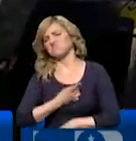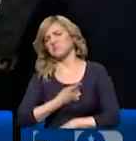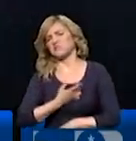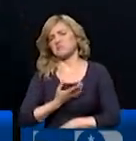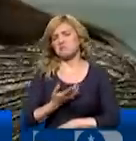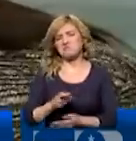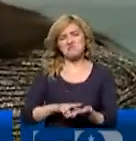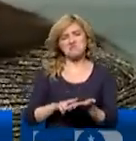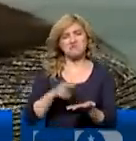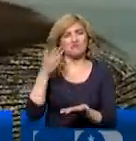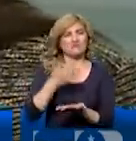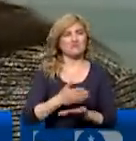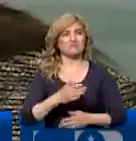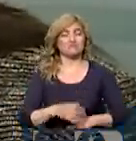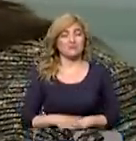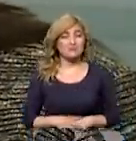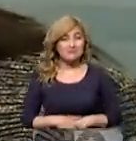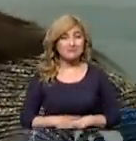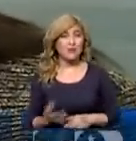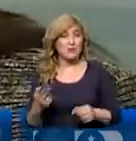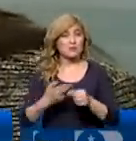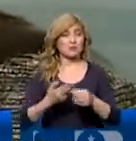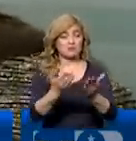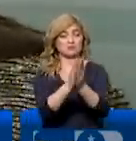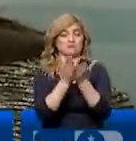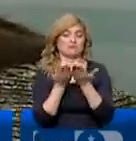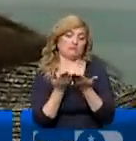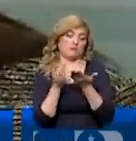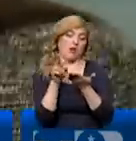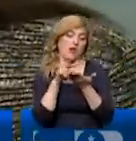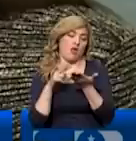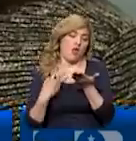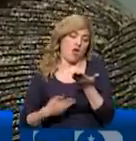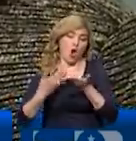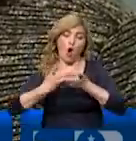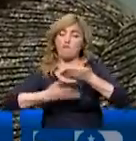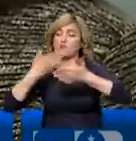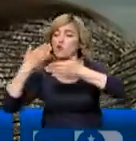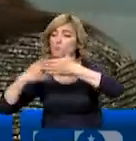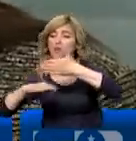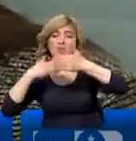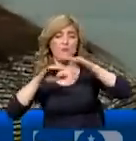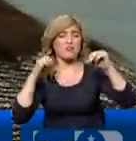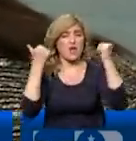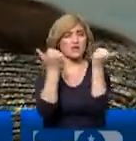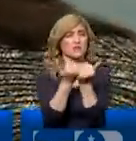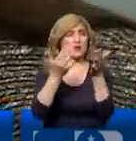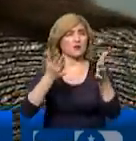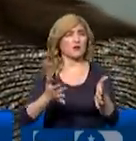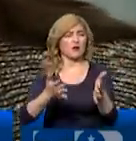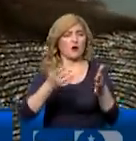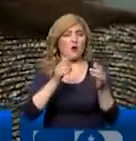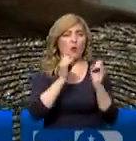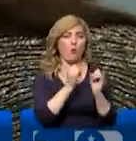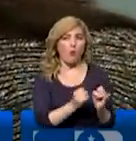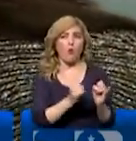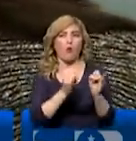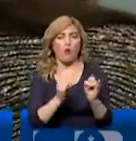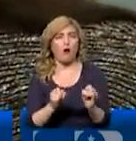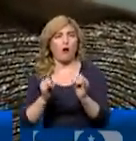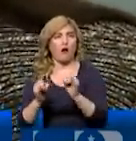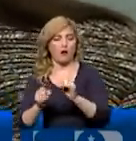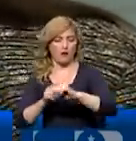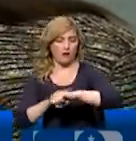suspender la sesión. Comenzaron a leer las intervenciones y comenzaron a leer los oficios que han mandado los asambleístas oficio por oficio. Entonces, eso nos